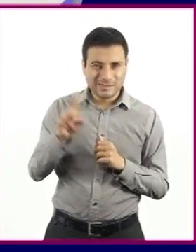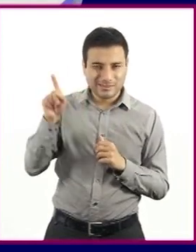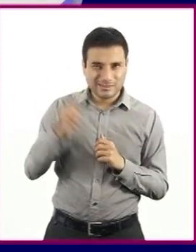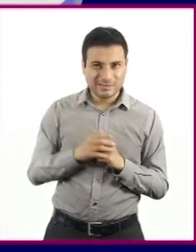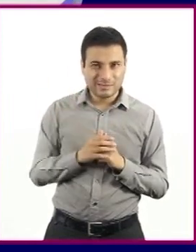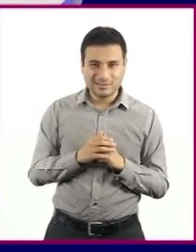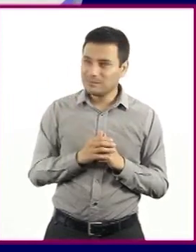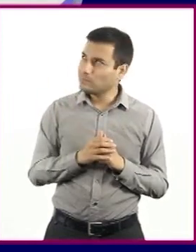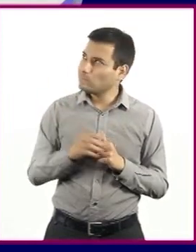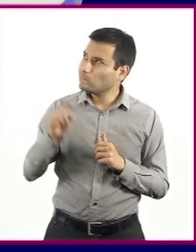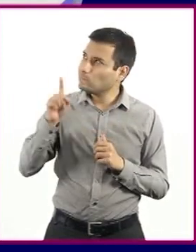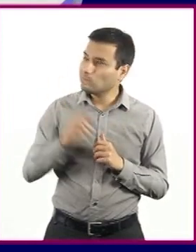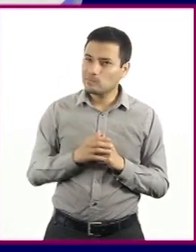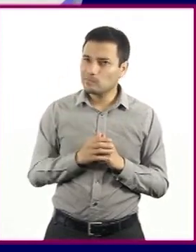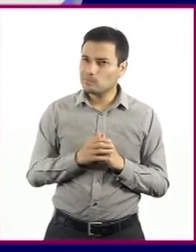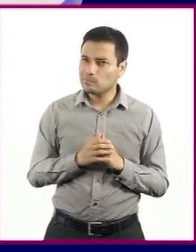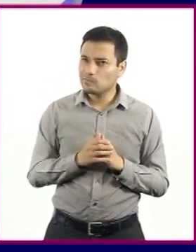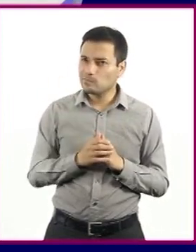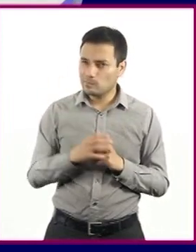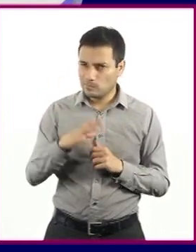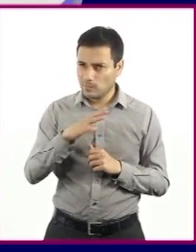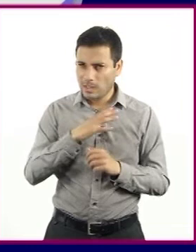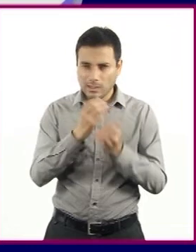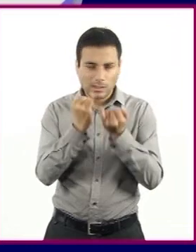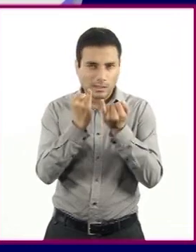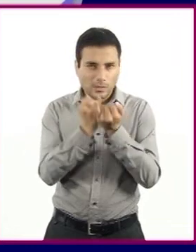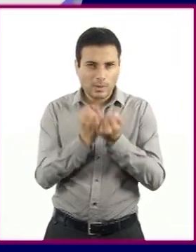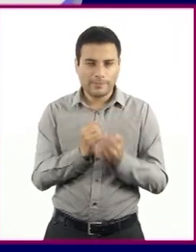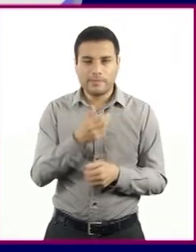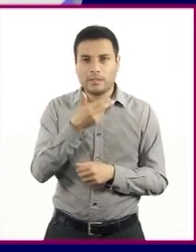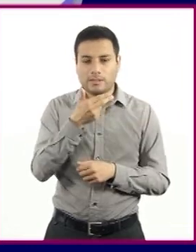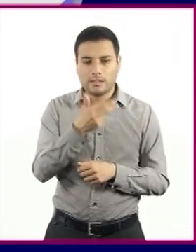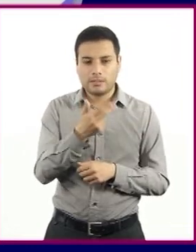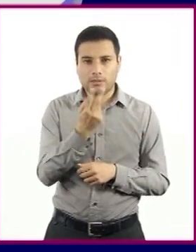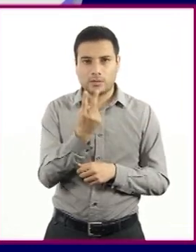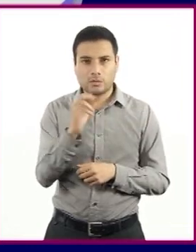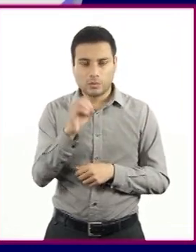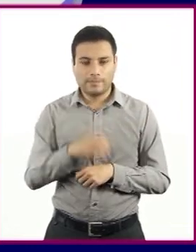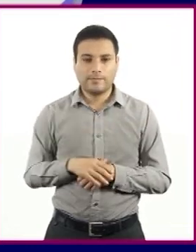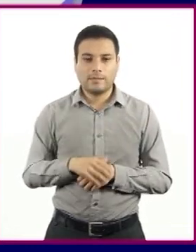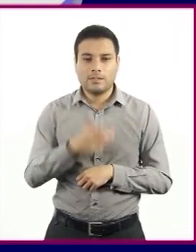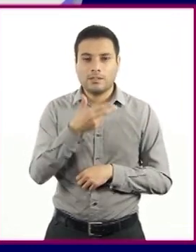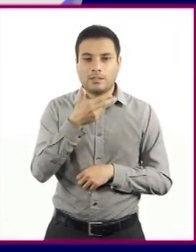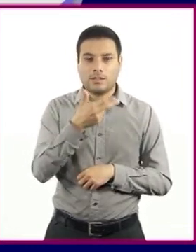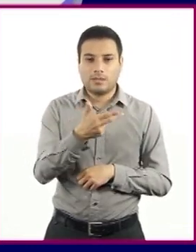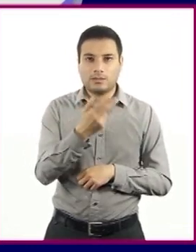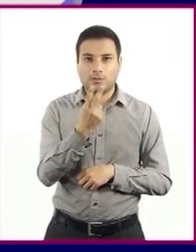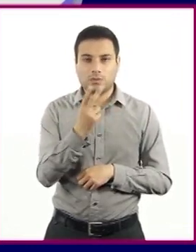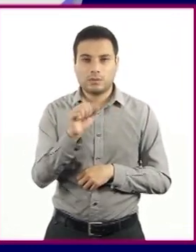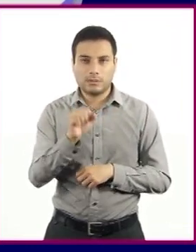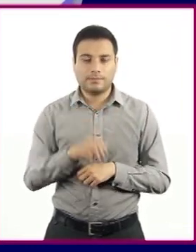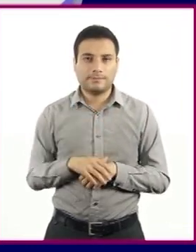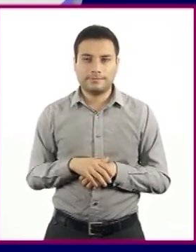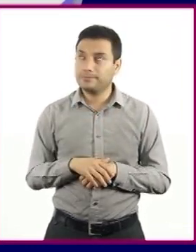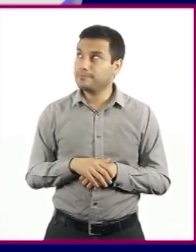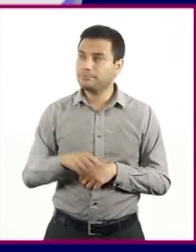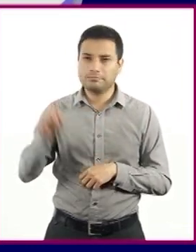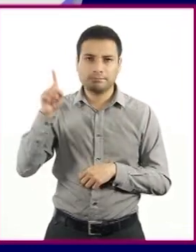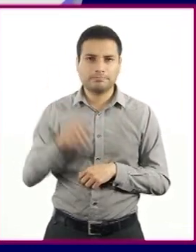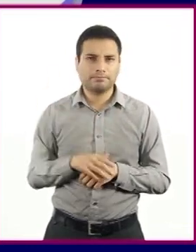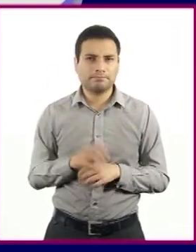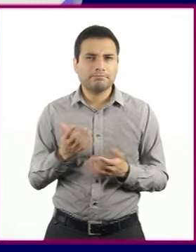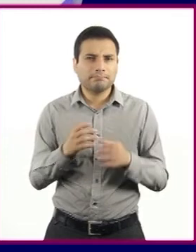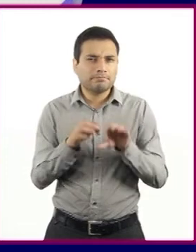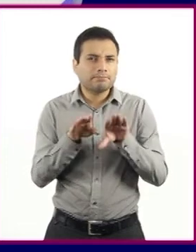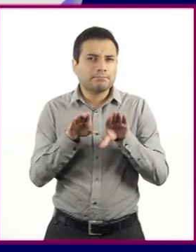en las siguientes fórmulas químicas? H2O, H2S. Los átomos de estos compuestos se